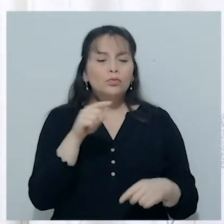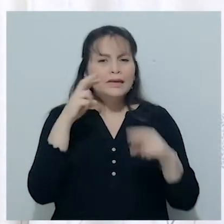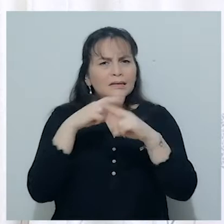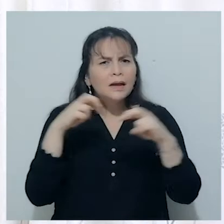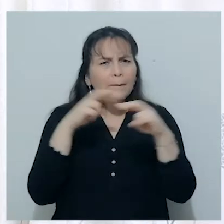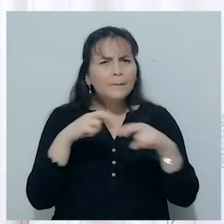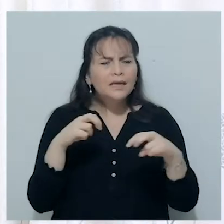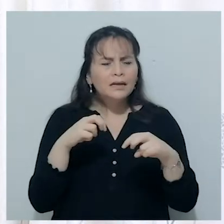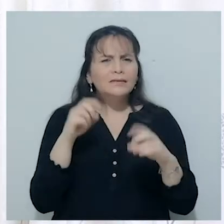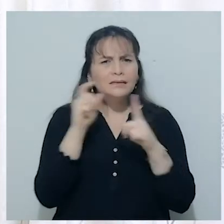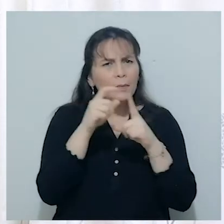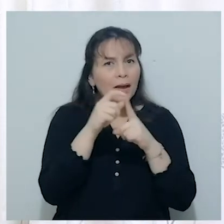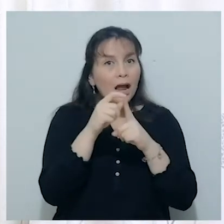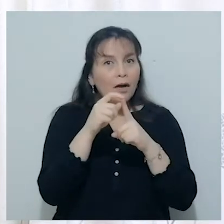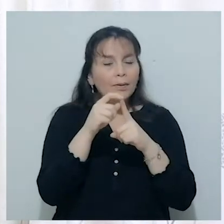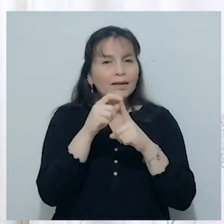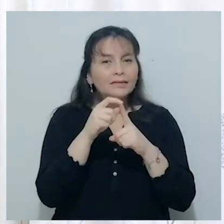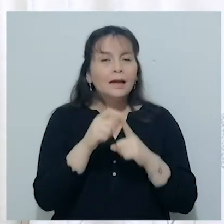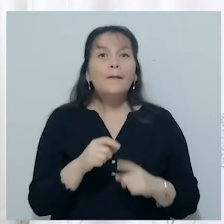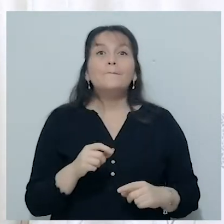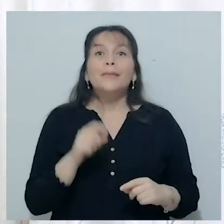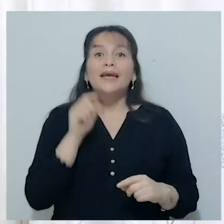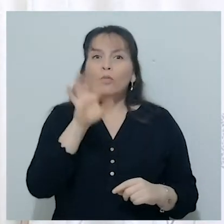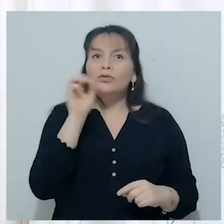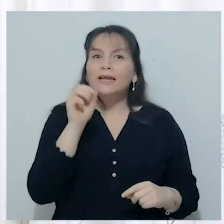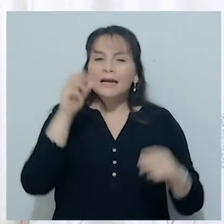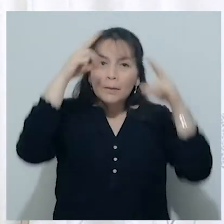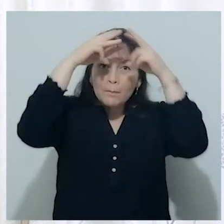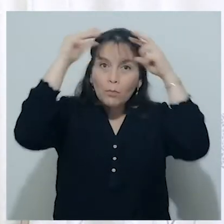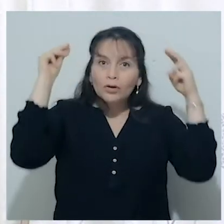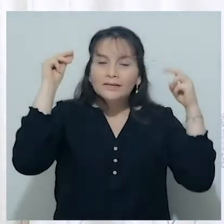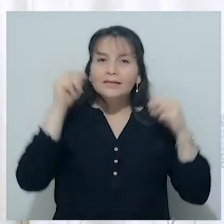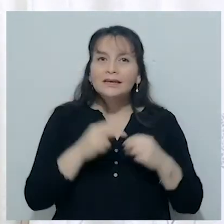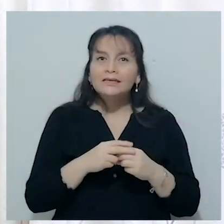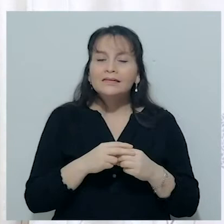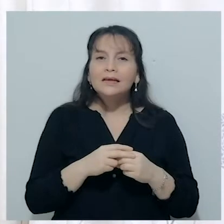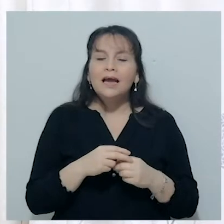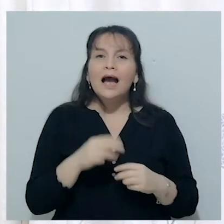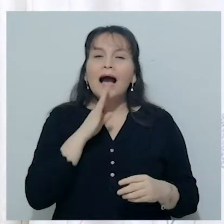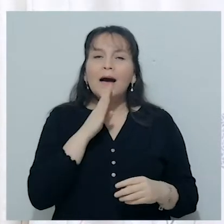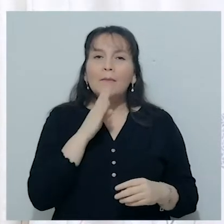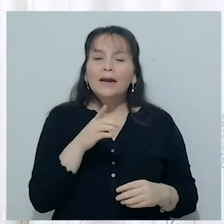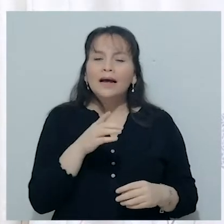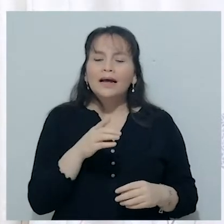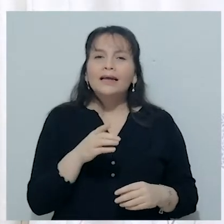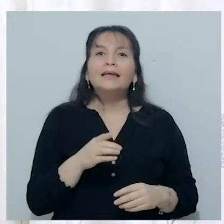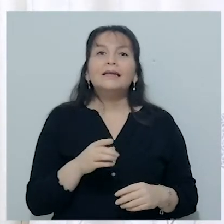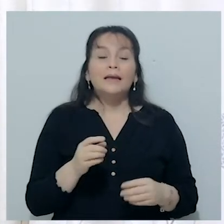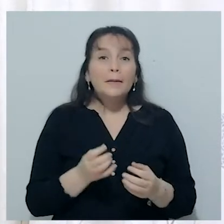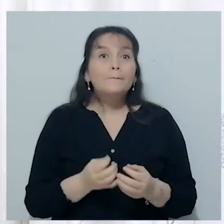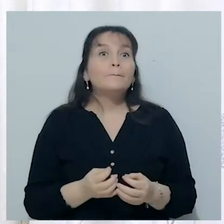6. Cuando usted examina cuidadosamente estas palabras, encontrará que Moisés está